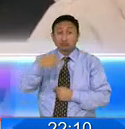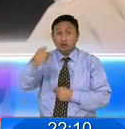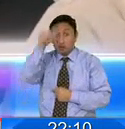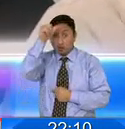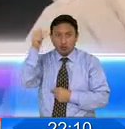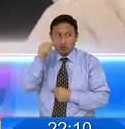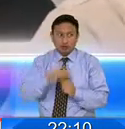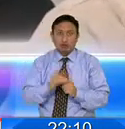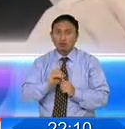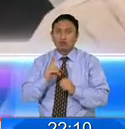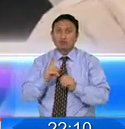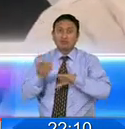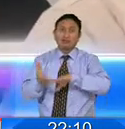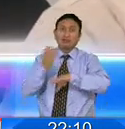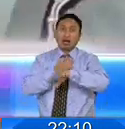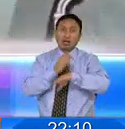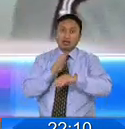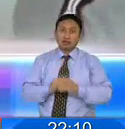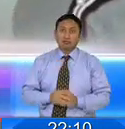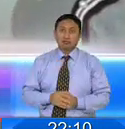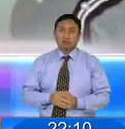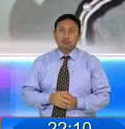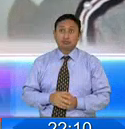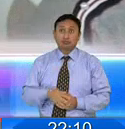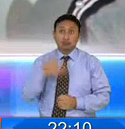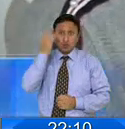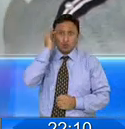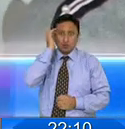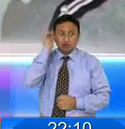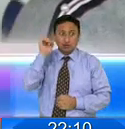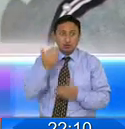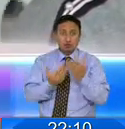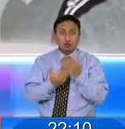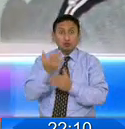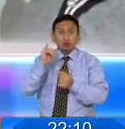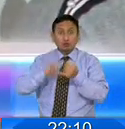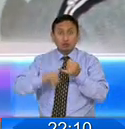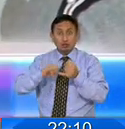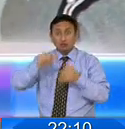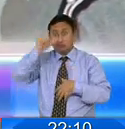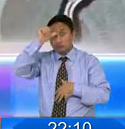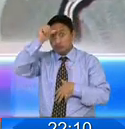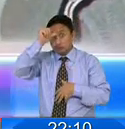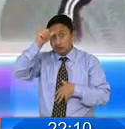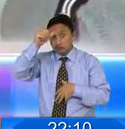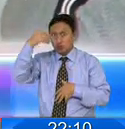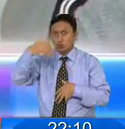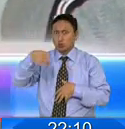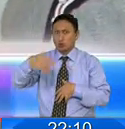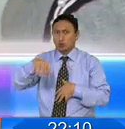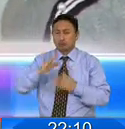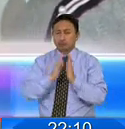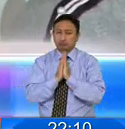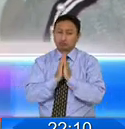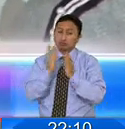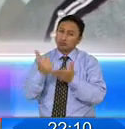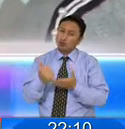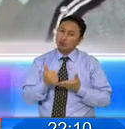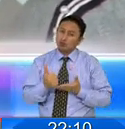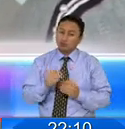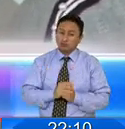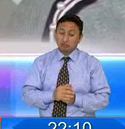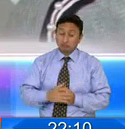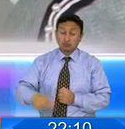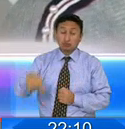pero adelanté la vacuna. Sí, preocupada por la nueva cepa, entonces queremos... A ver si este nos ayuda un poco, porque